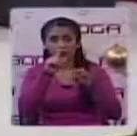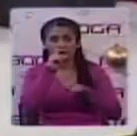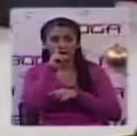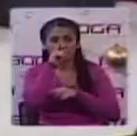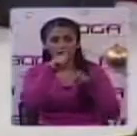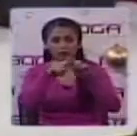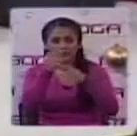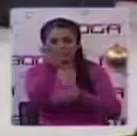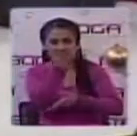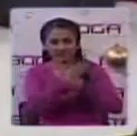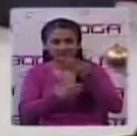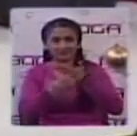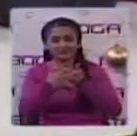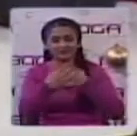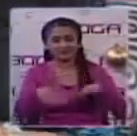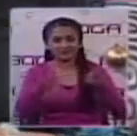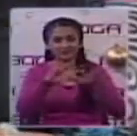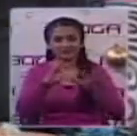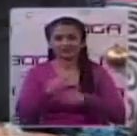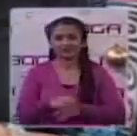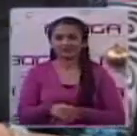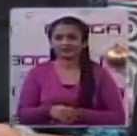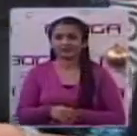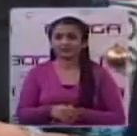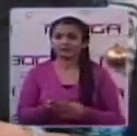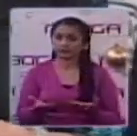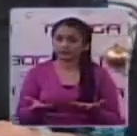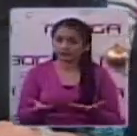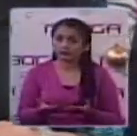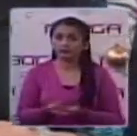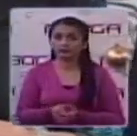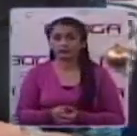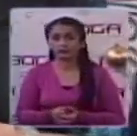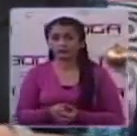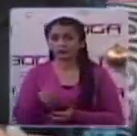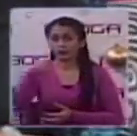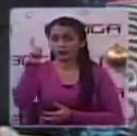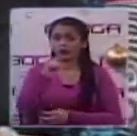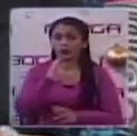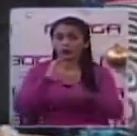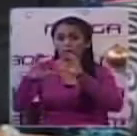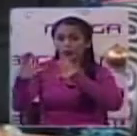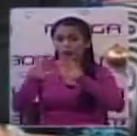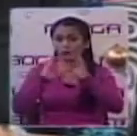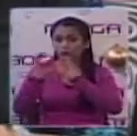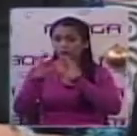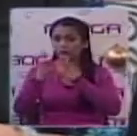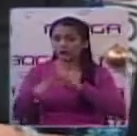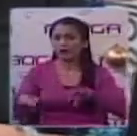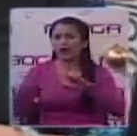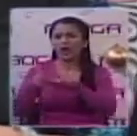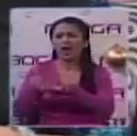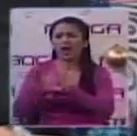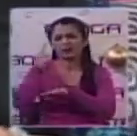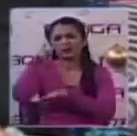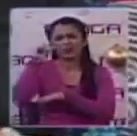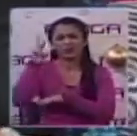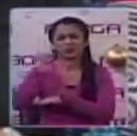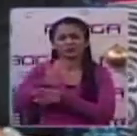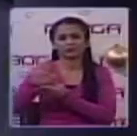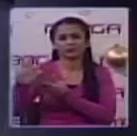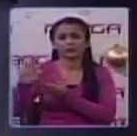Bueno, la comunicación interna ya pasó de ser la niña fea en la comunicación corporativa de las empresas. Es